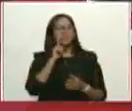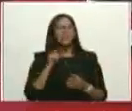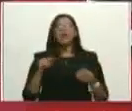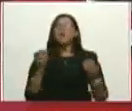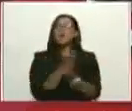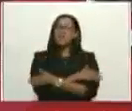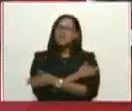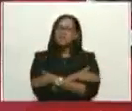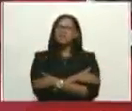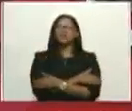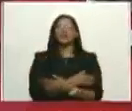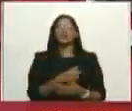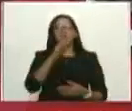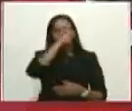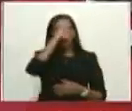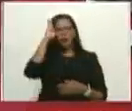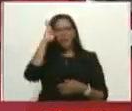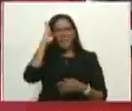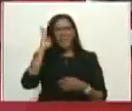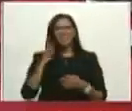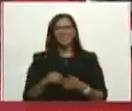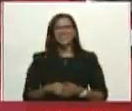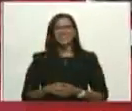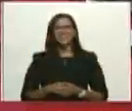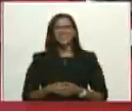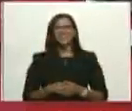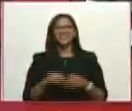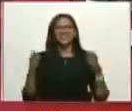Felicitaciones. Diosdado Cabello Rondón.